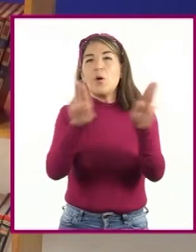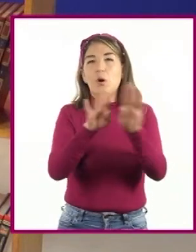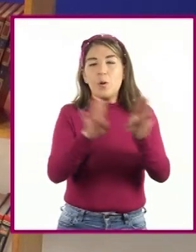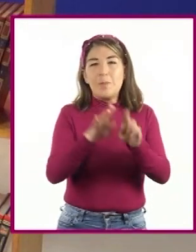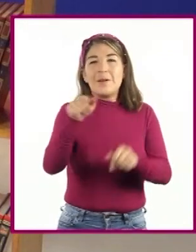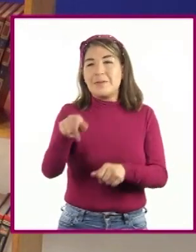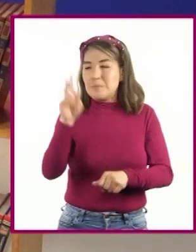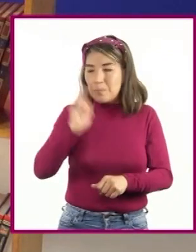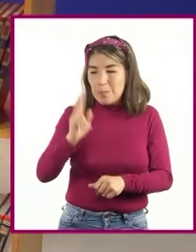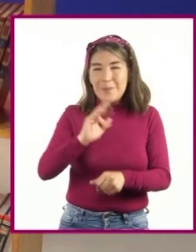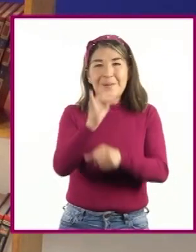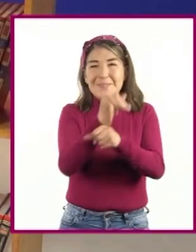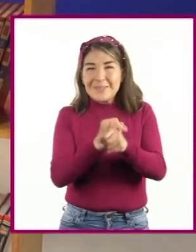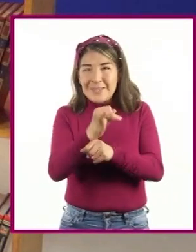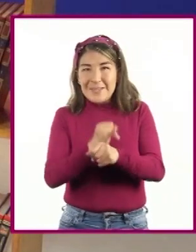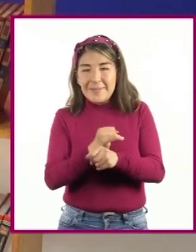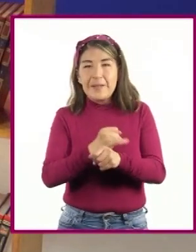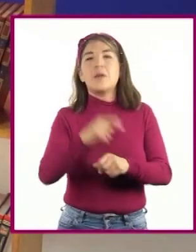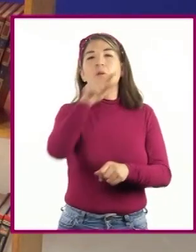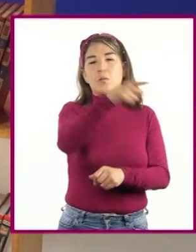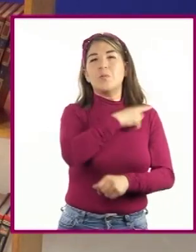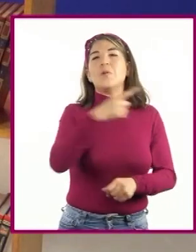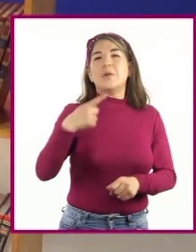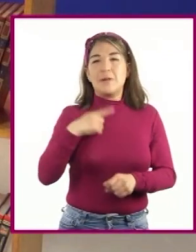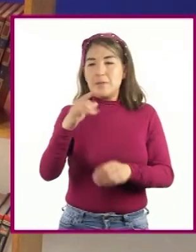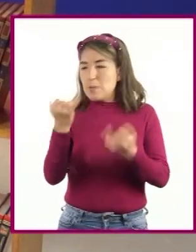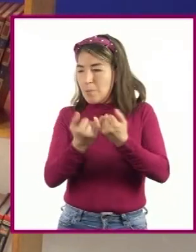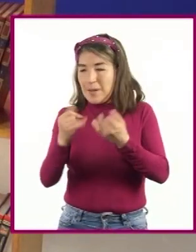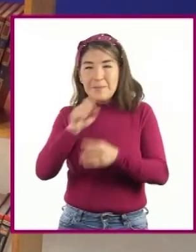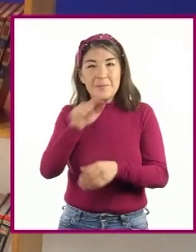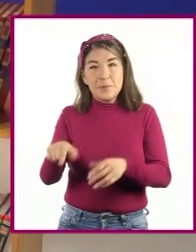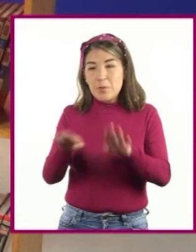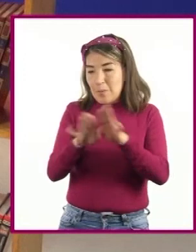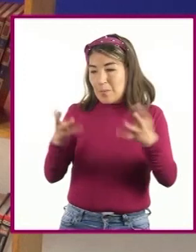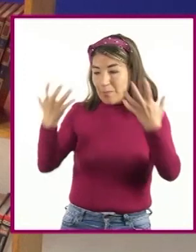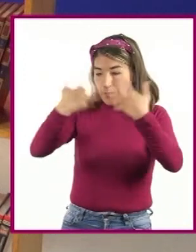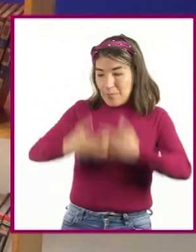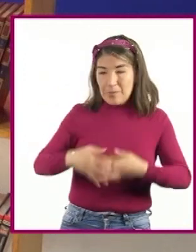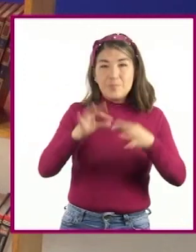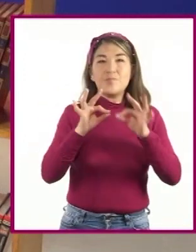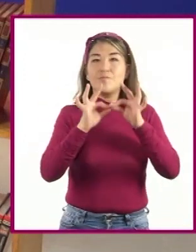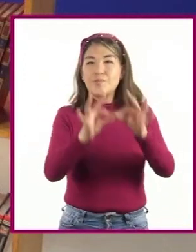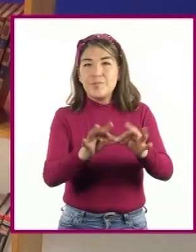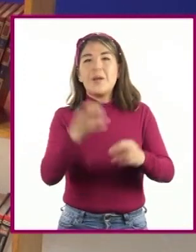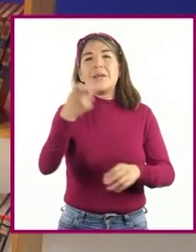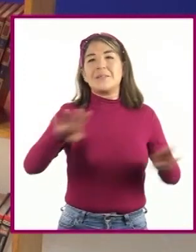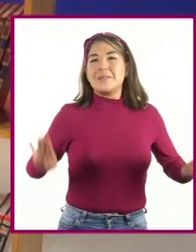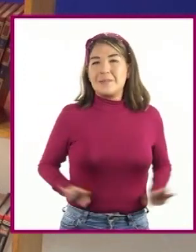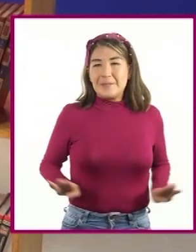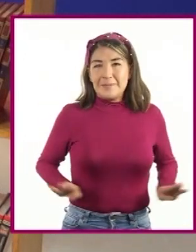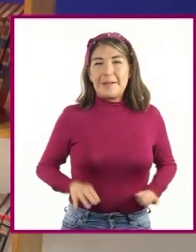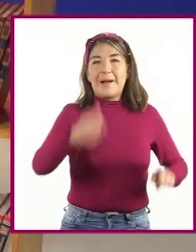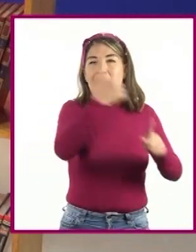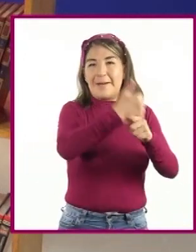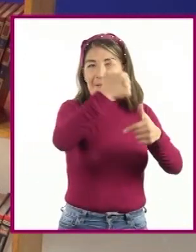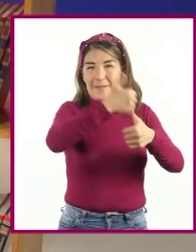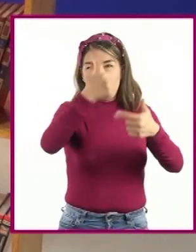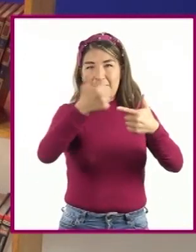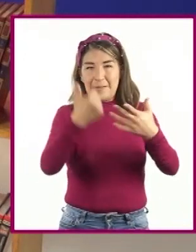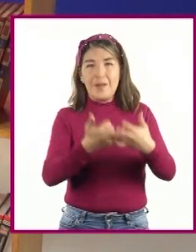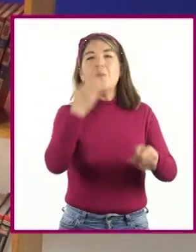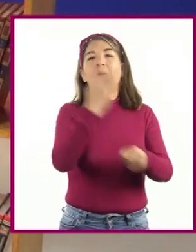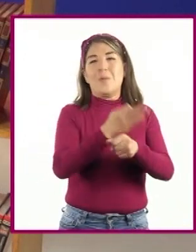experimentos científicos y analicen el cumplimiento, tanto de las funciones como de cada una de las características que aquí